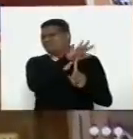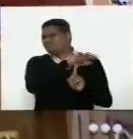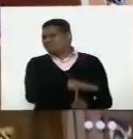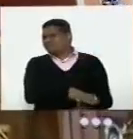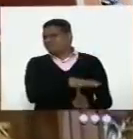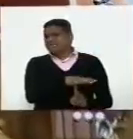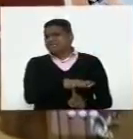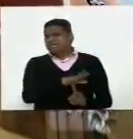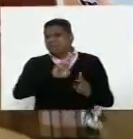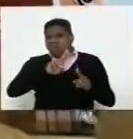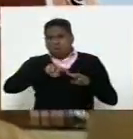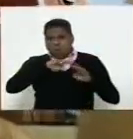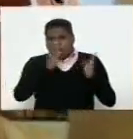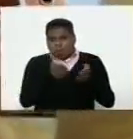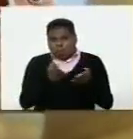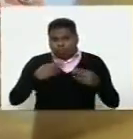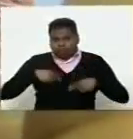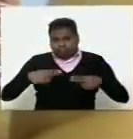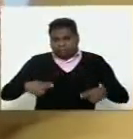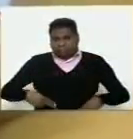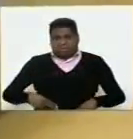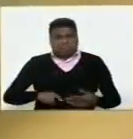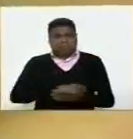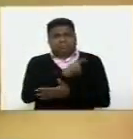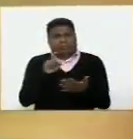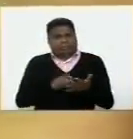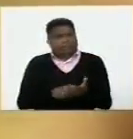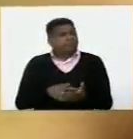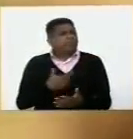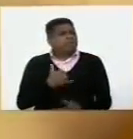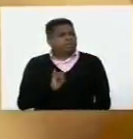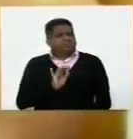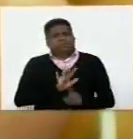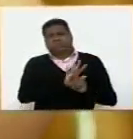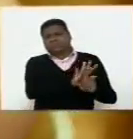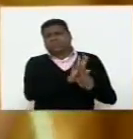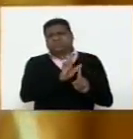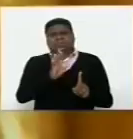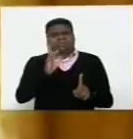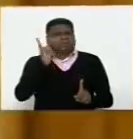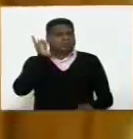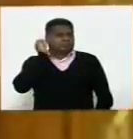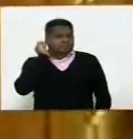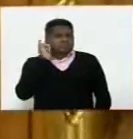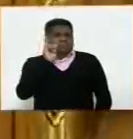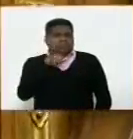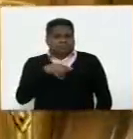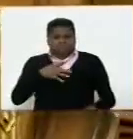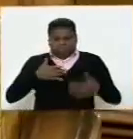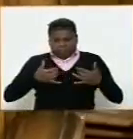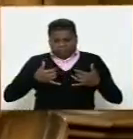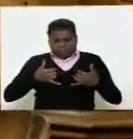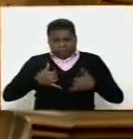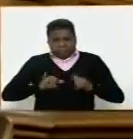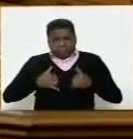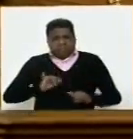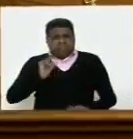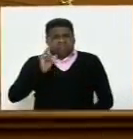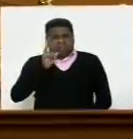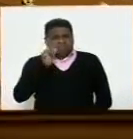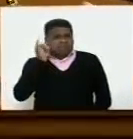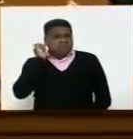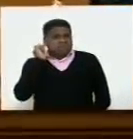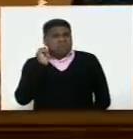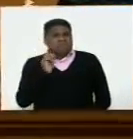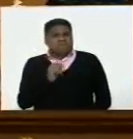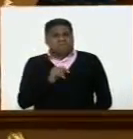humanidad. Y a partir de la discriminación a la mujer, la discriminación a nuestras hijas y a nuestros hijos.